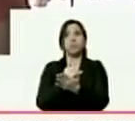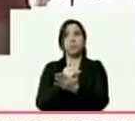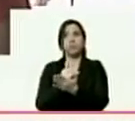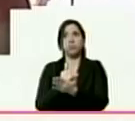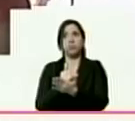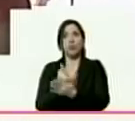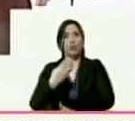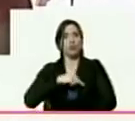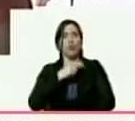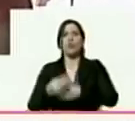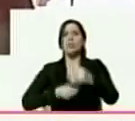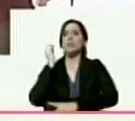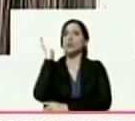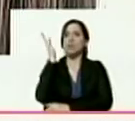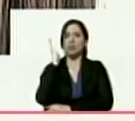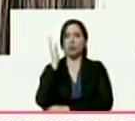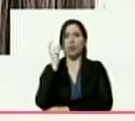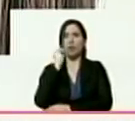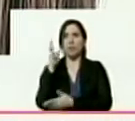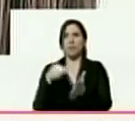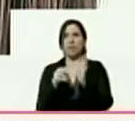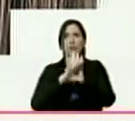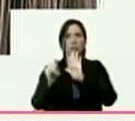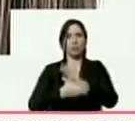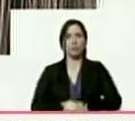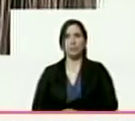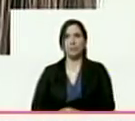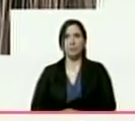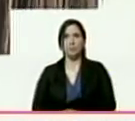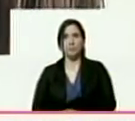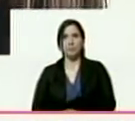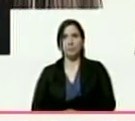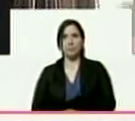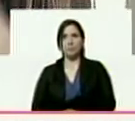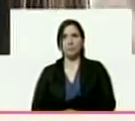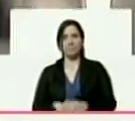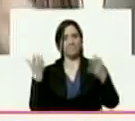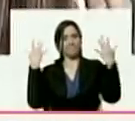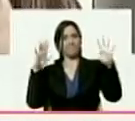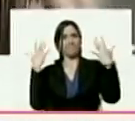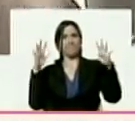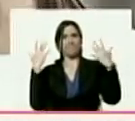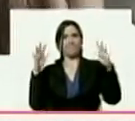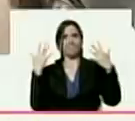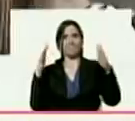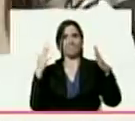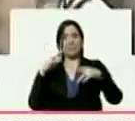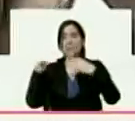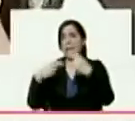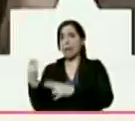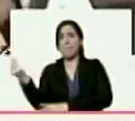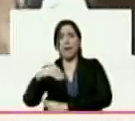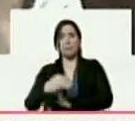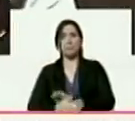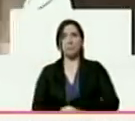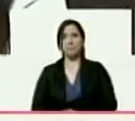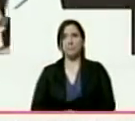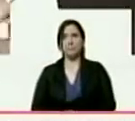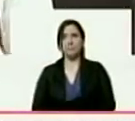sesionó. Sesionó la Asamblea Nacional Constituyente. No sesionó nadie más.